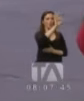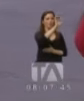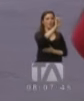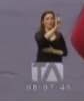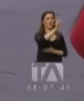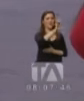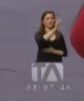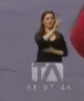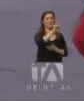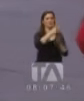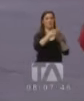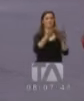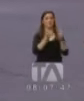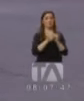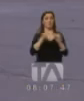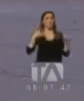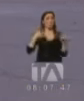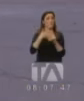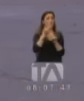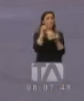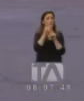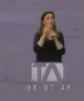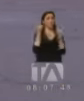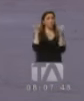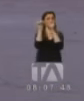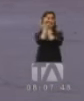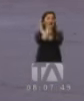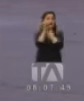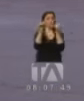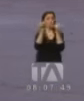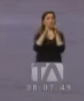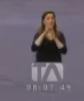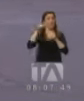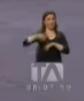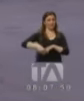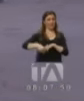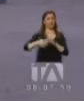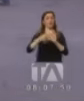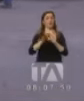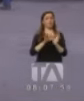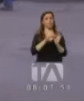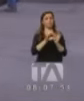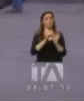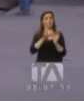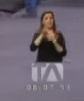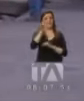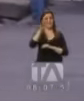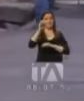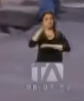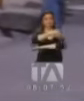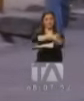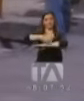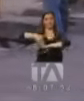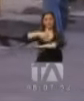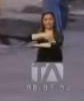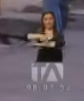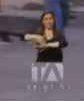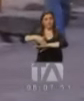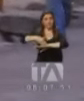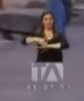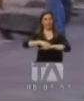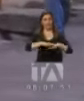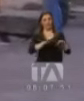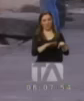decía, y también hay un impacto dentro del proyecto Metro Cables, porque en Pizulí se han arreglado alrededor de 30 calles que se encuentran en este momento